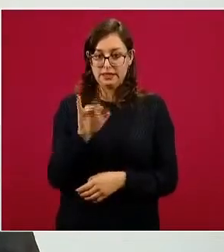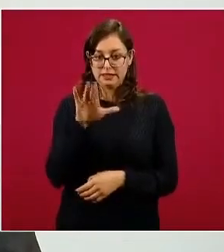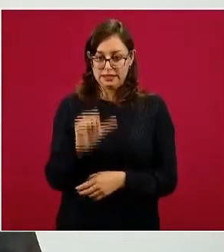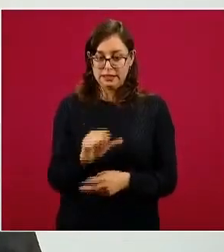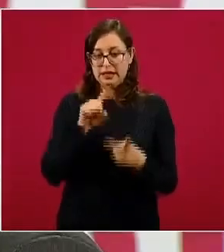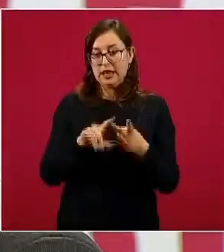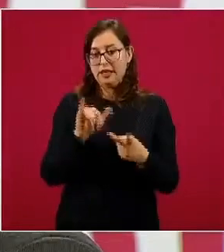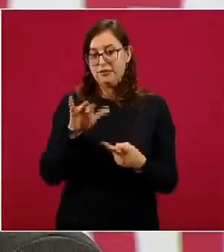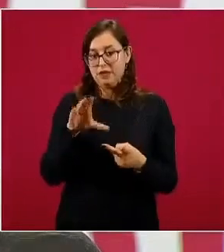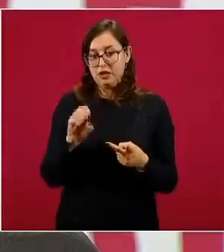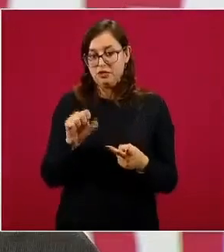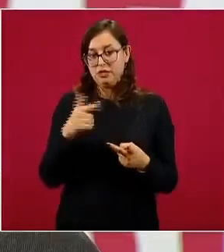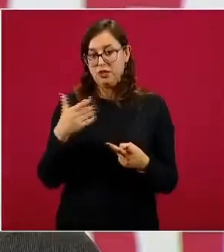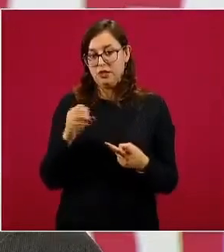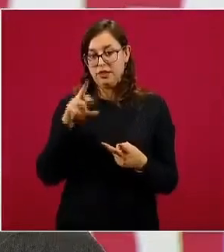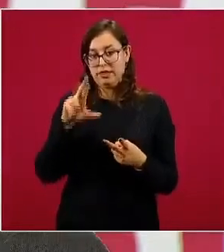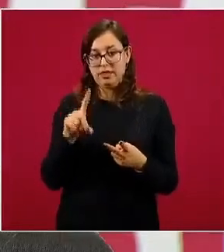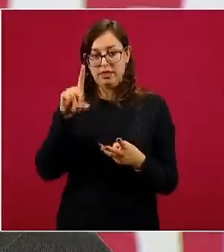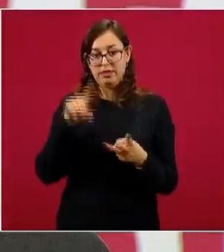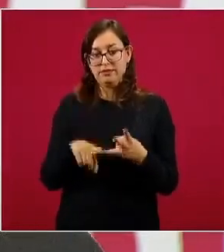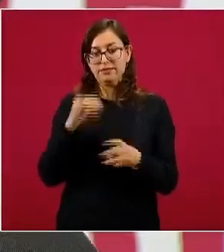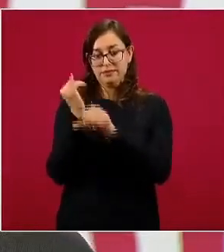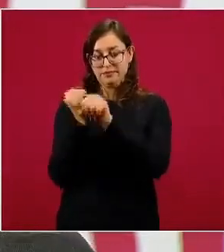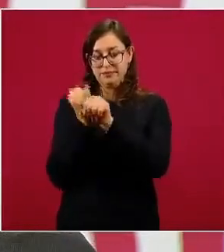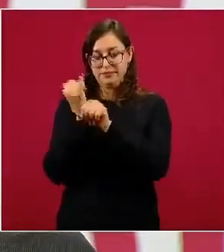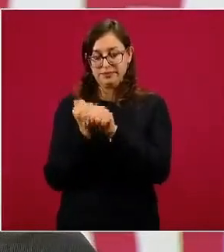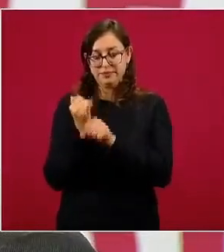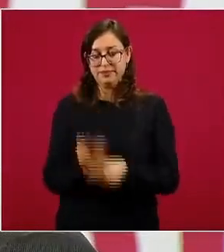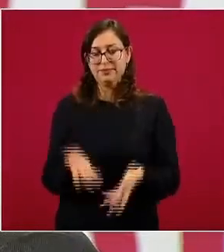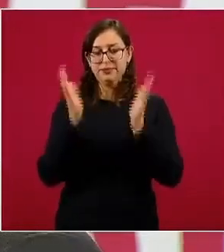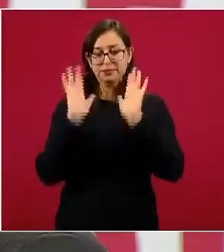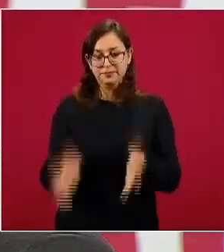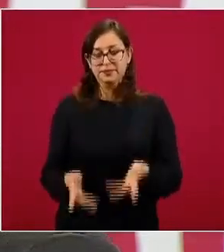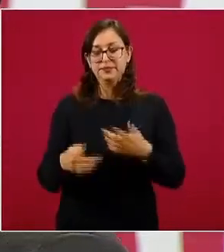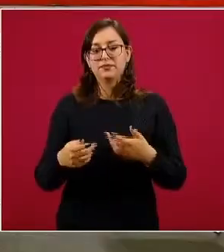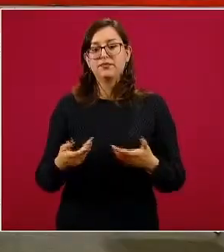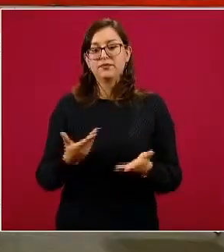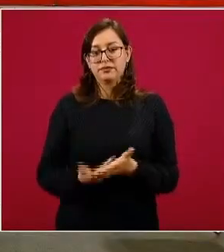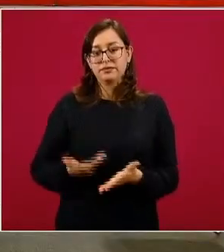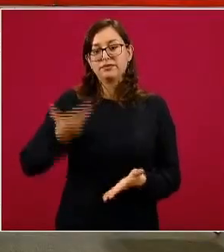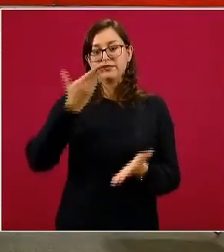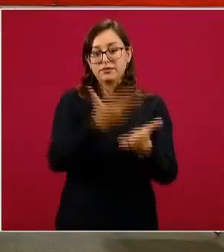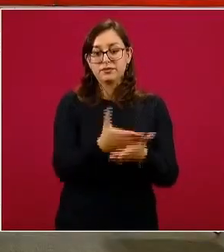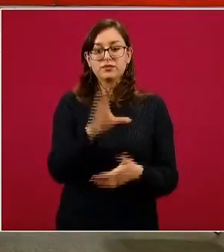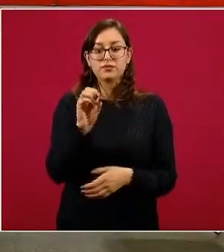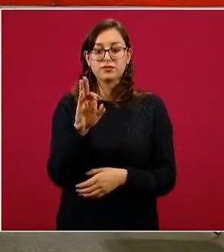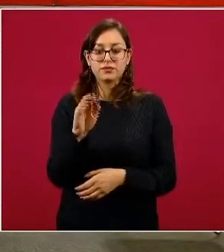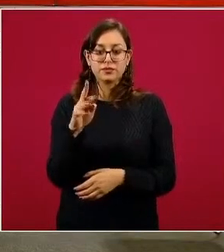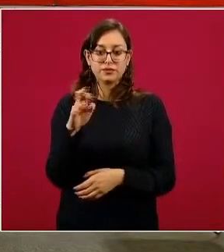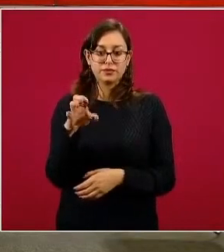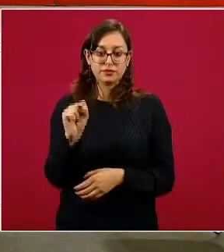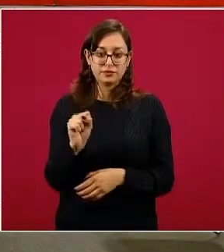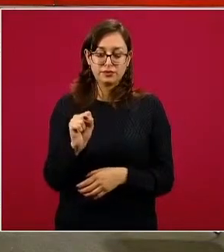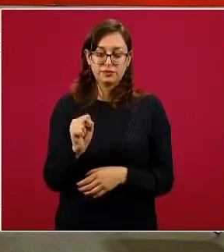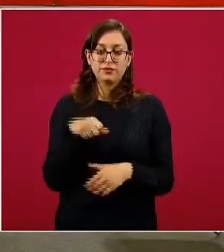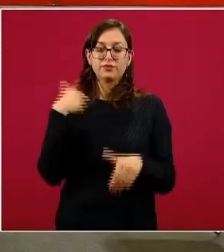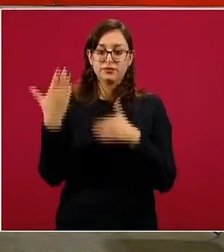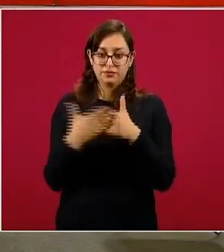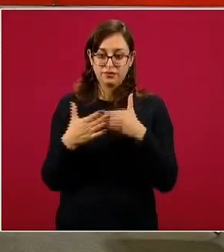Bioseguridad y de Investigación y fue entregado a la Comisión de Autorización Sanitaria de COFEPRIS y pasará